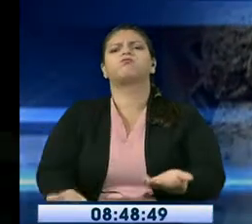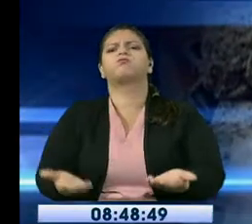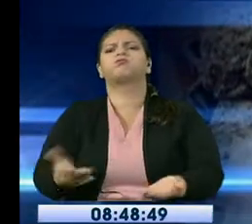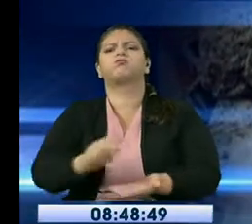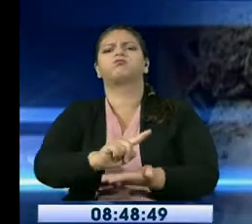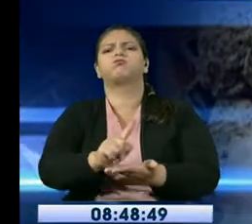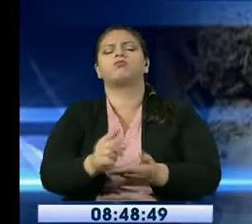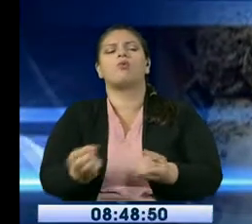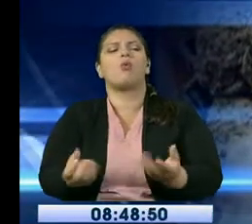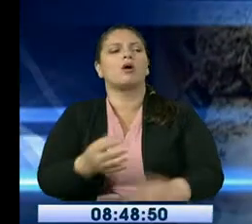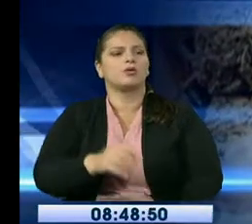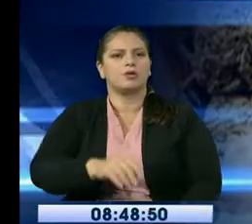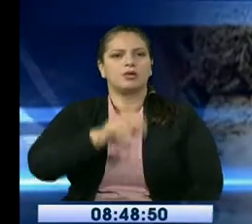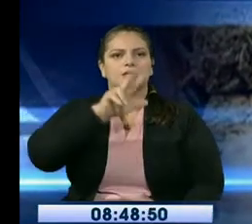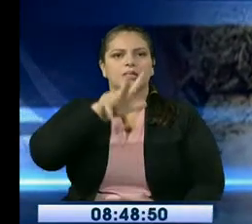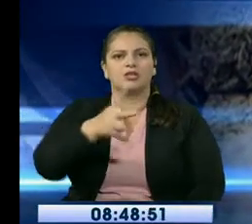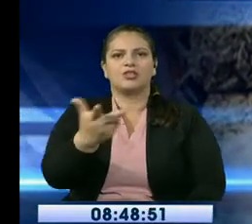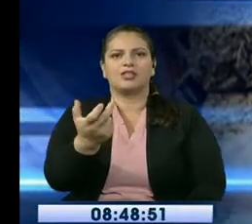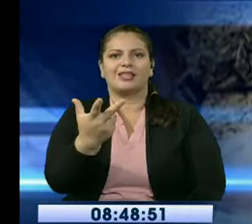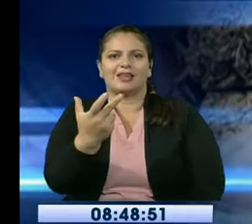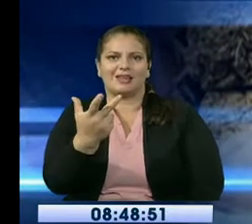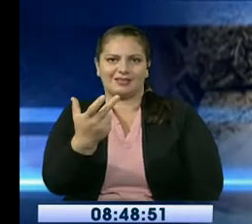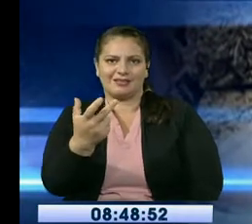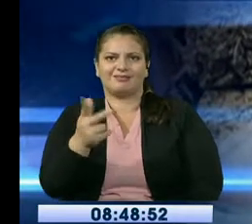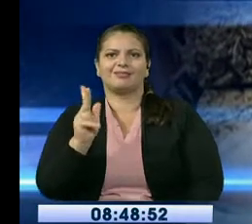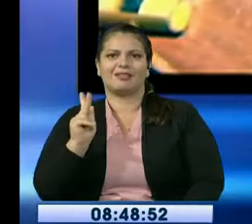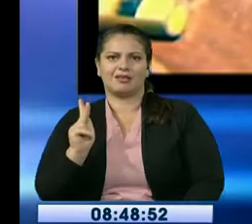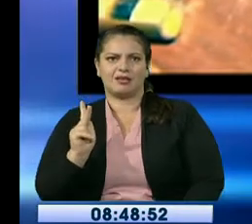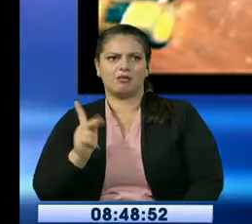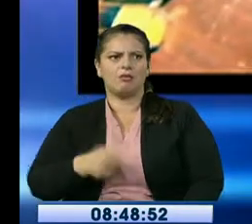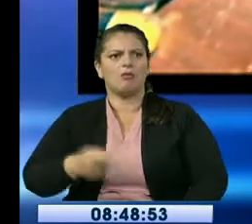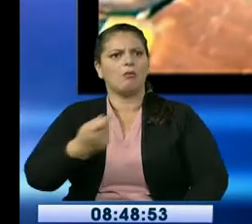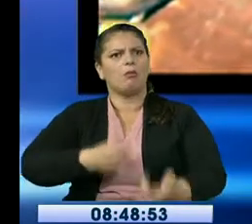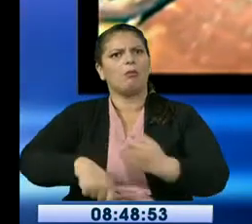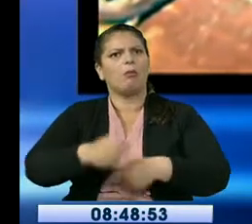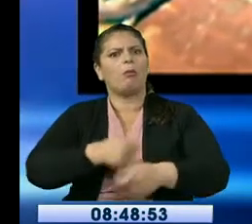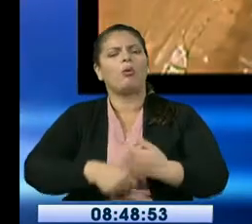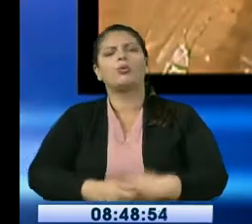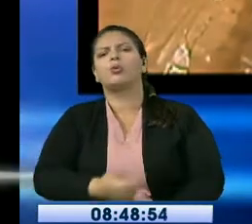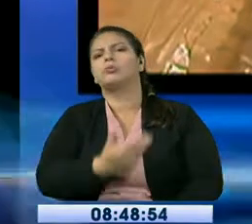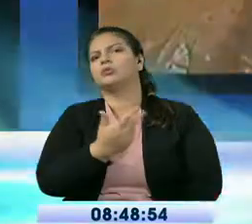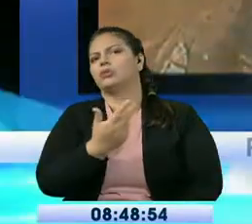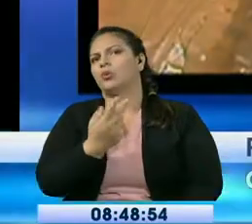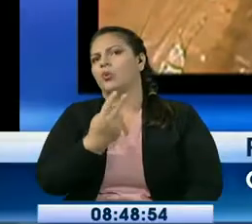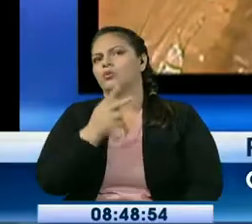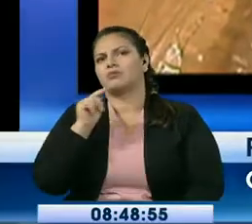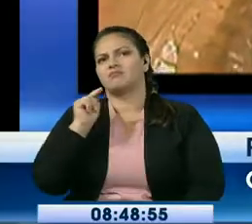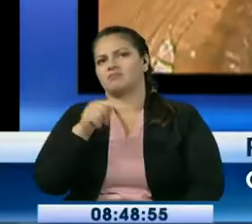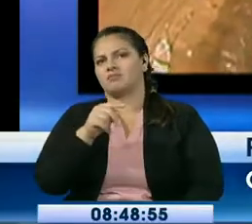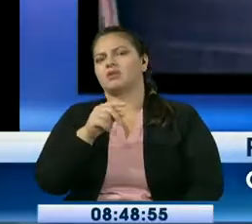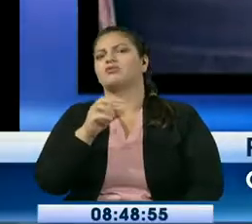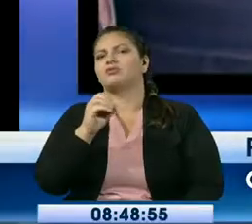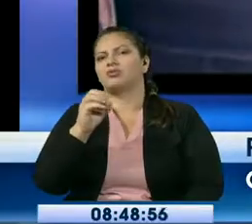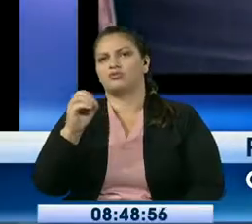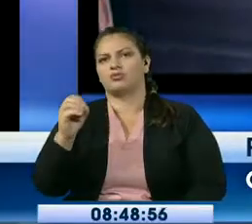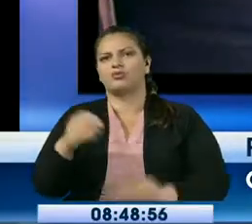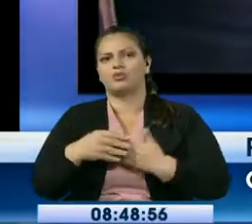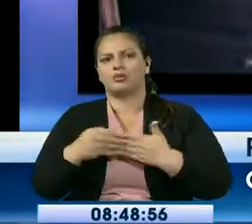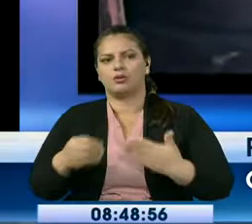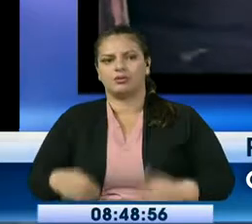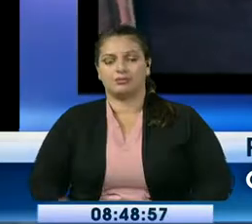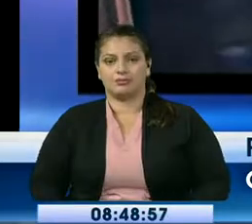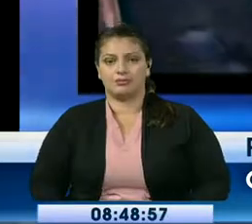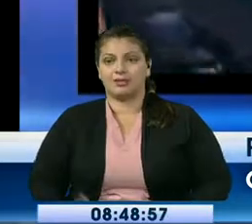valorados en $300,000 en el mercado nacional. Se logra evitar que 1.420.000